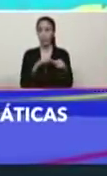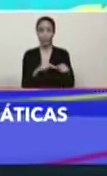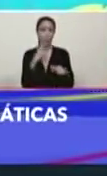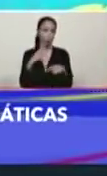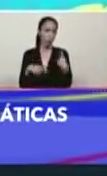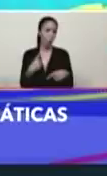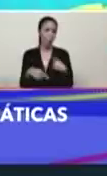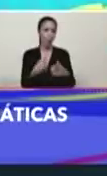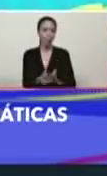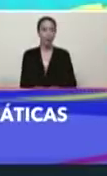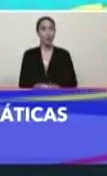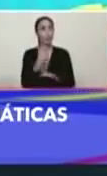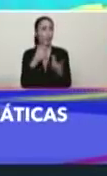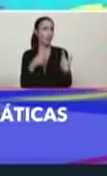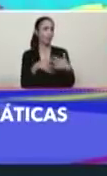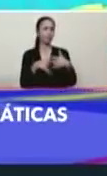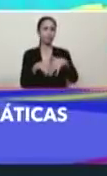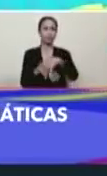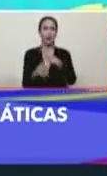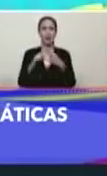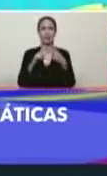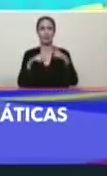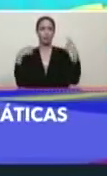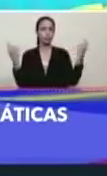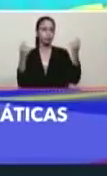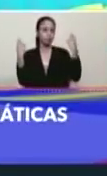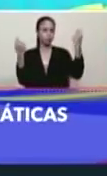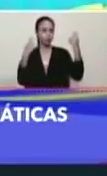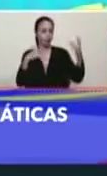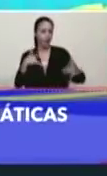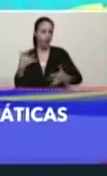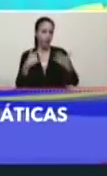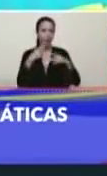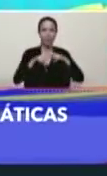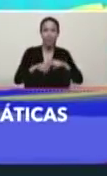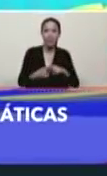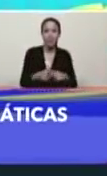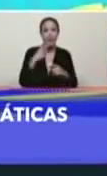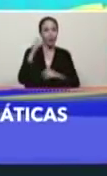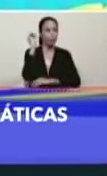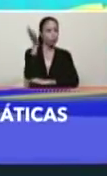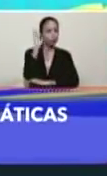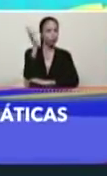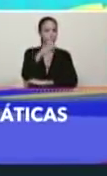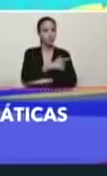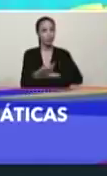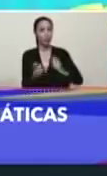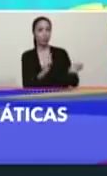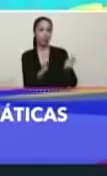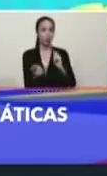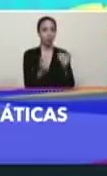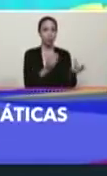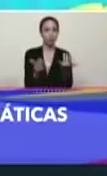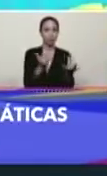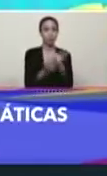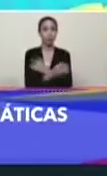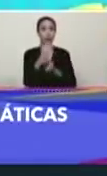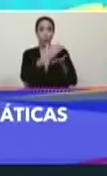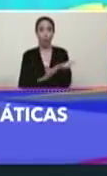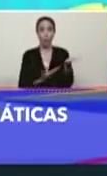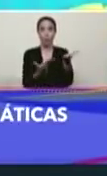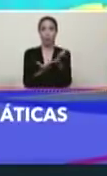permanentemente marchas, demostraciones, jornadas, foros, seminarios, declaraciones, comunicados,